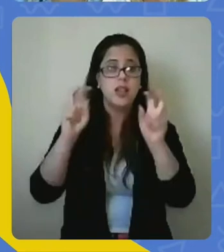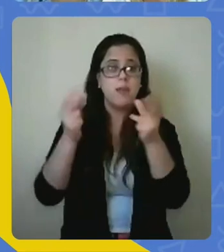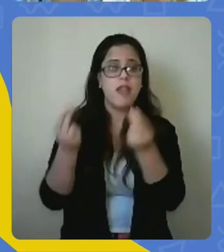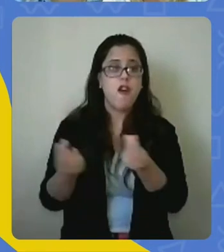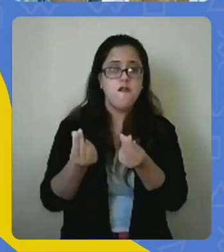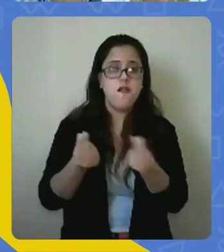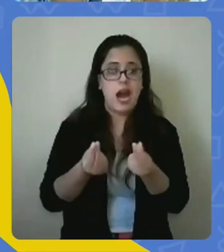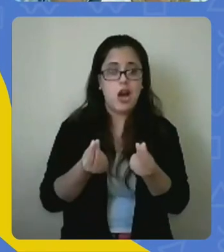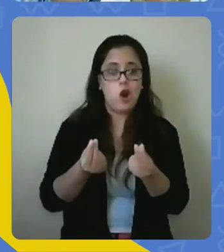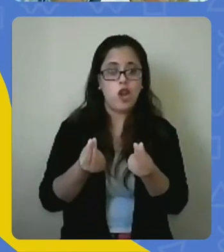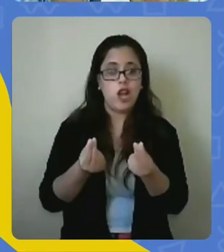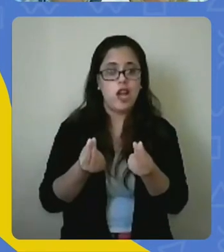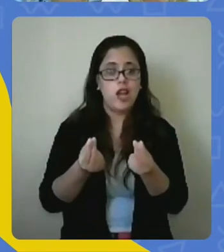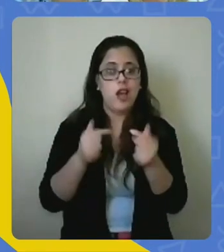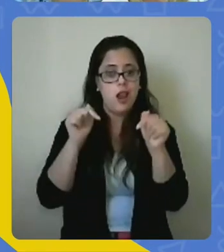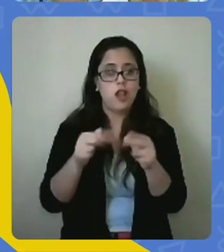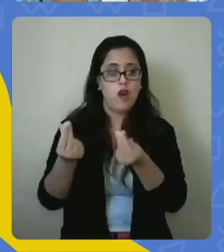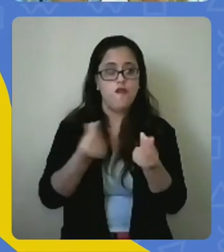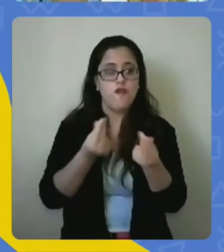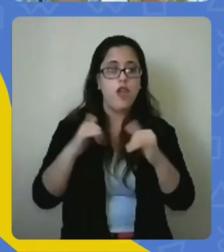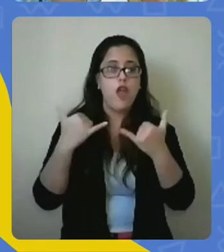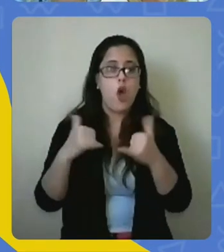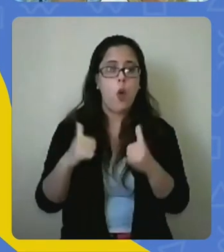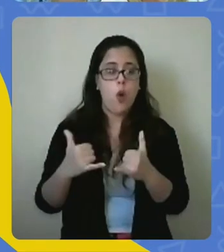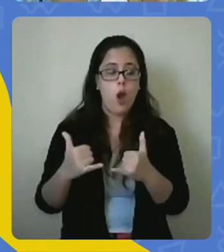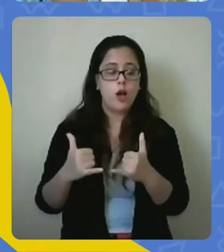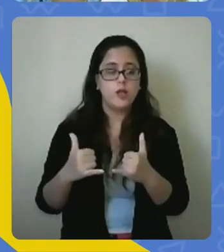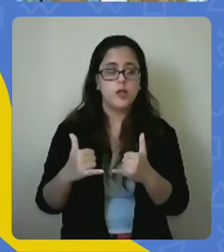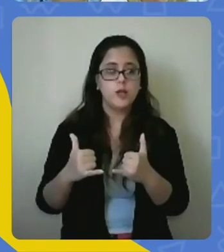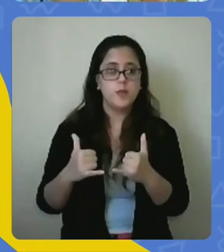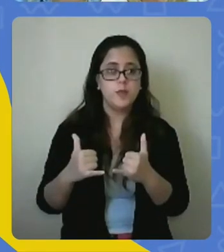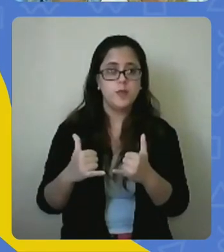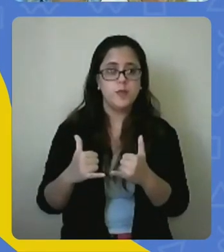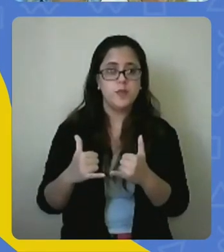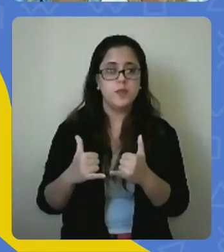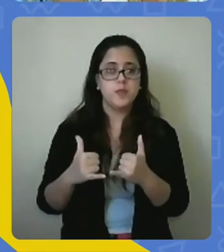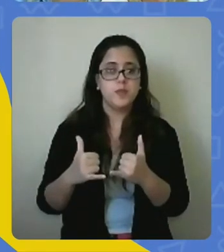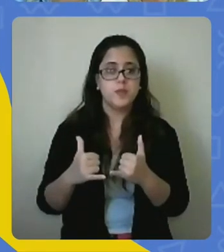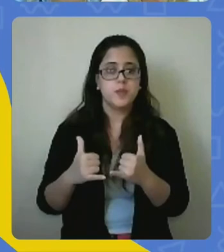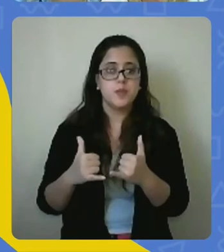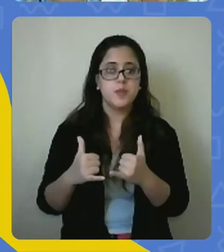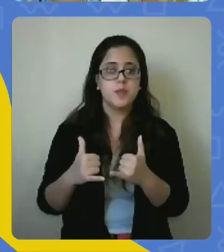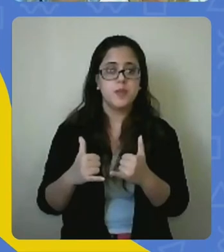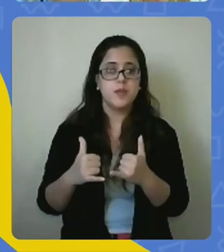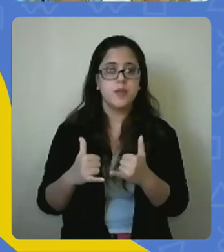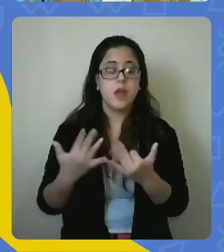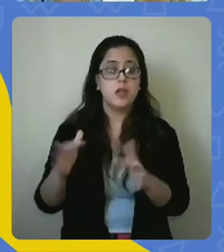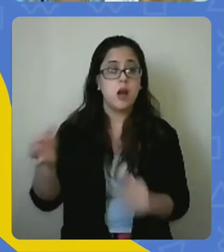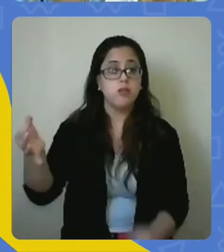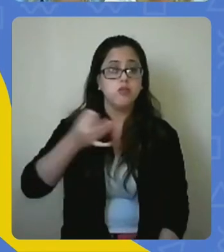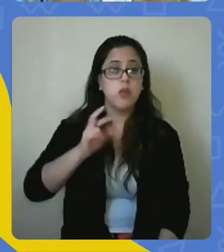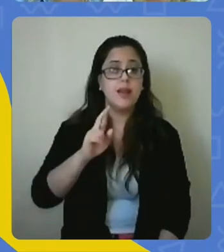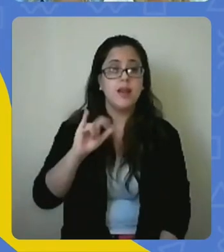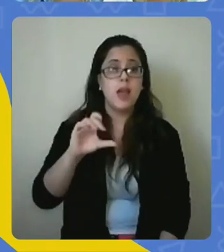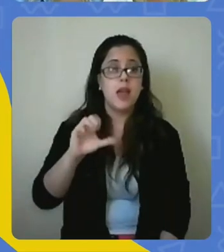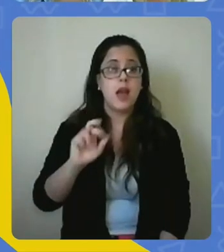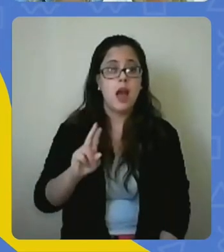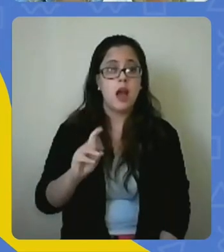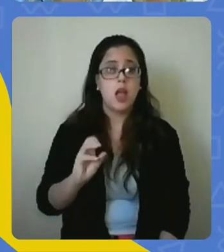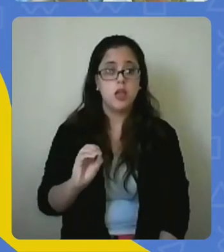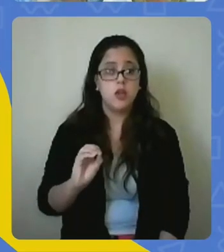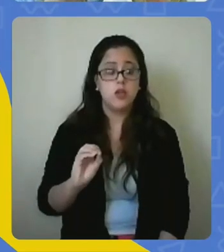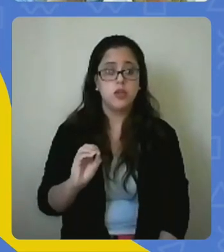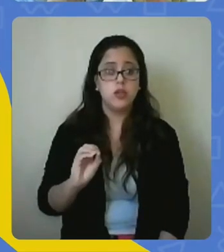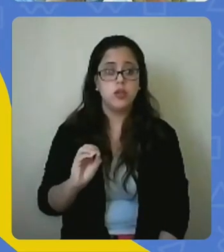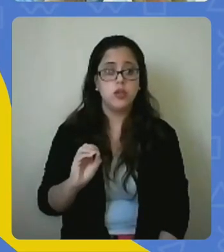en esto. Valores de los juegos. Claro, como decía Ricardo, esperamos con